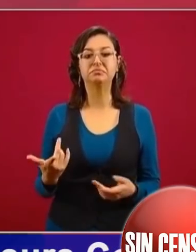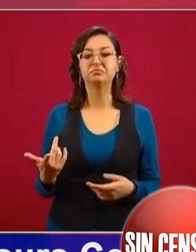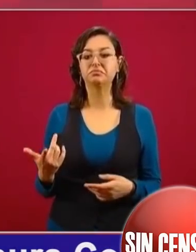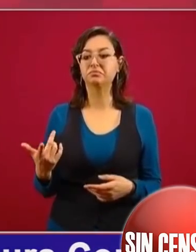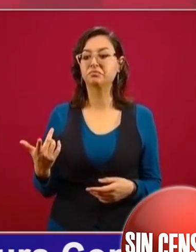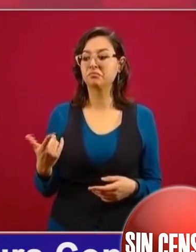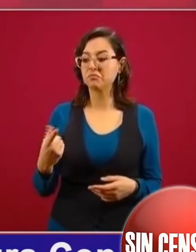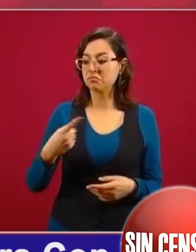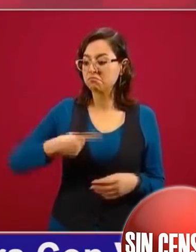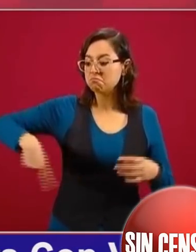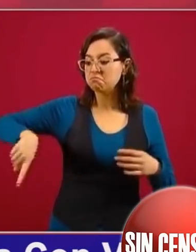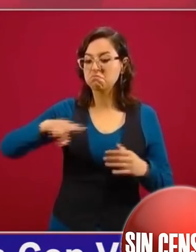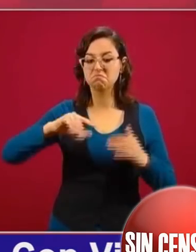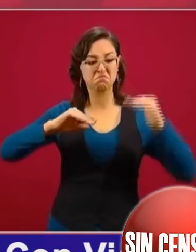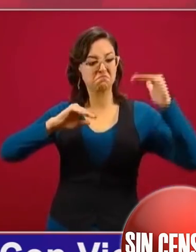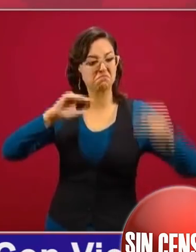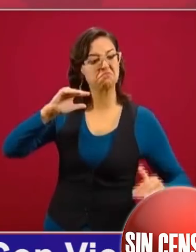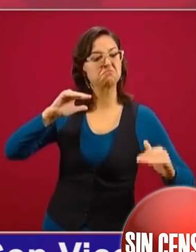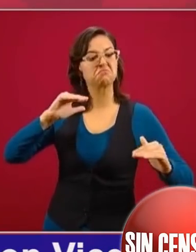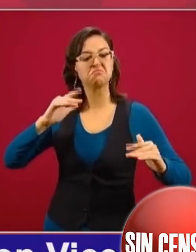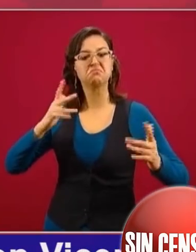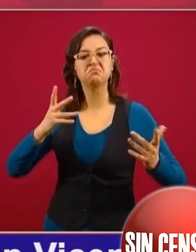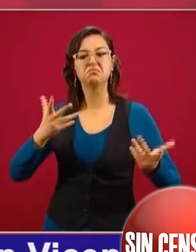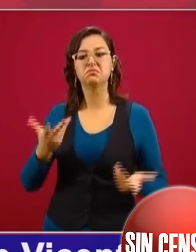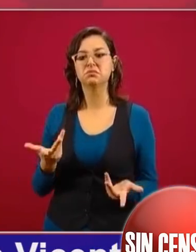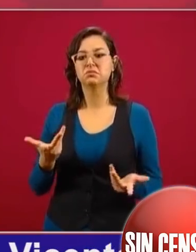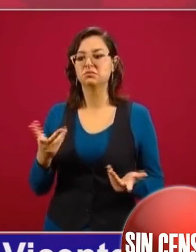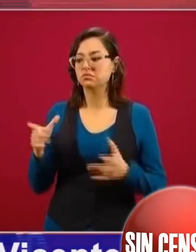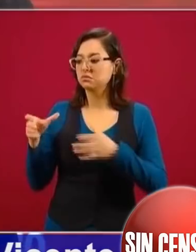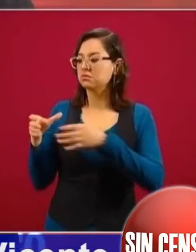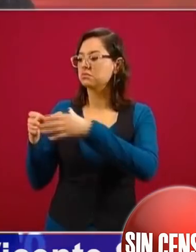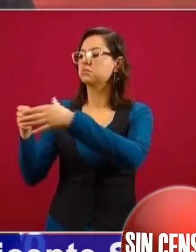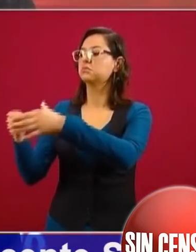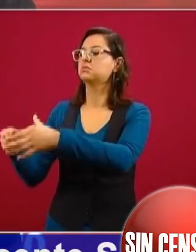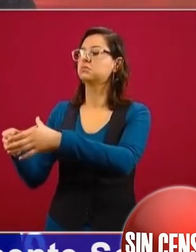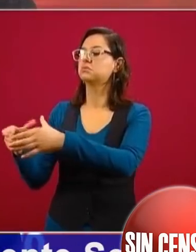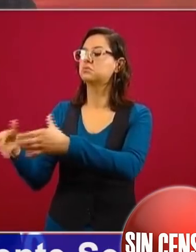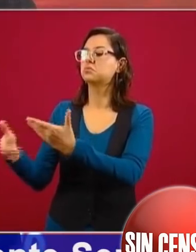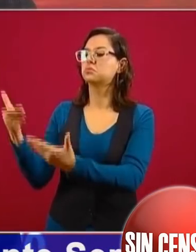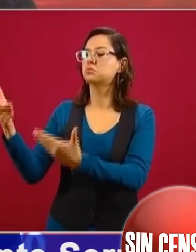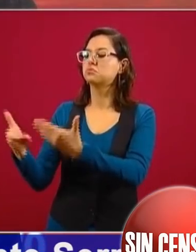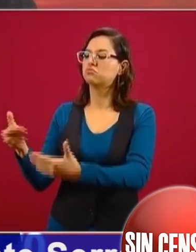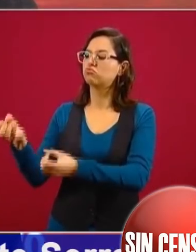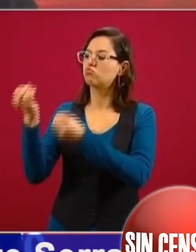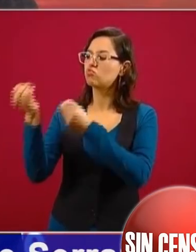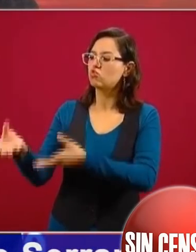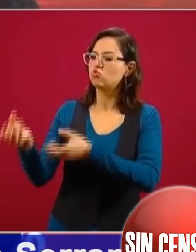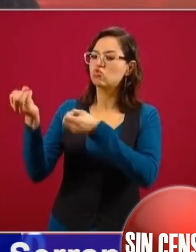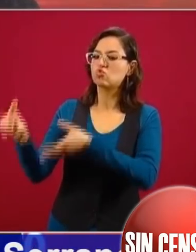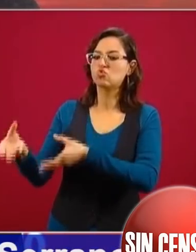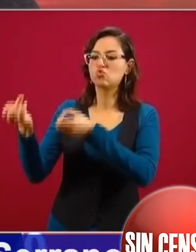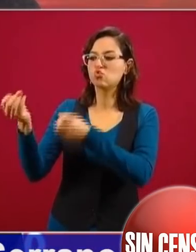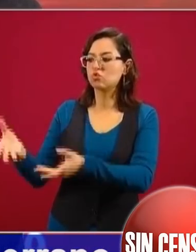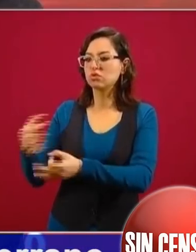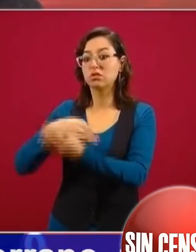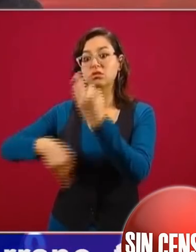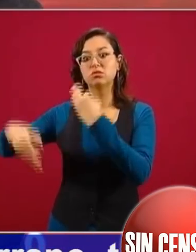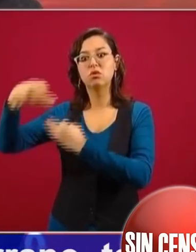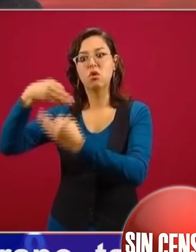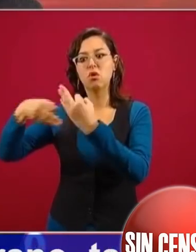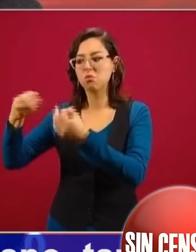por darles todo a unos cuantos, a una minoría, y abandonar al